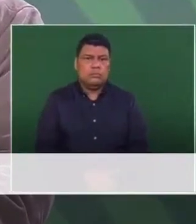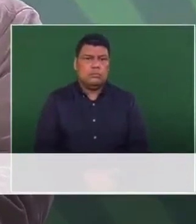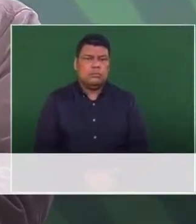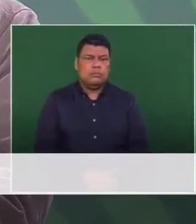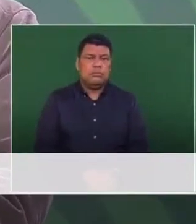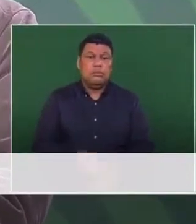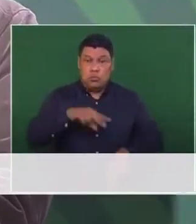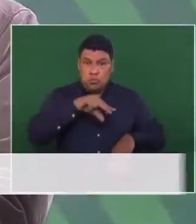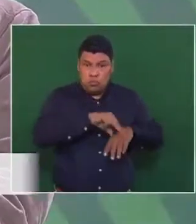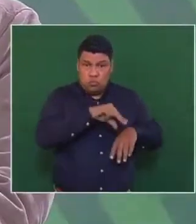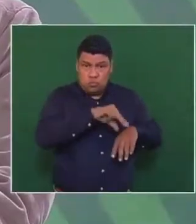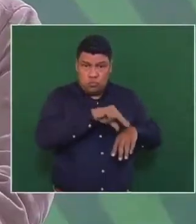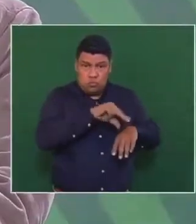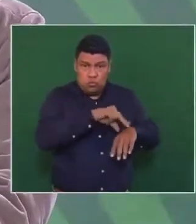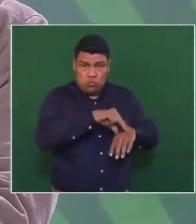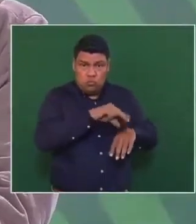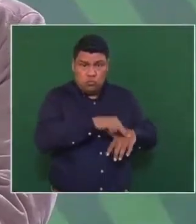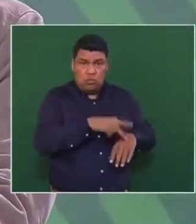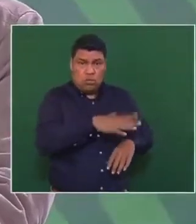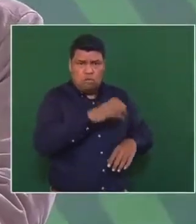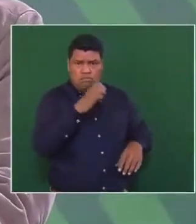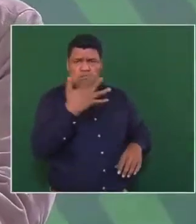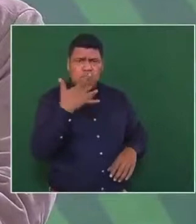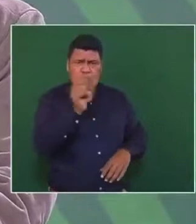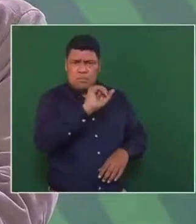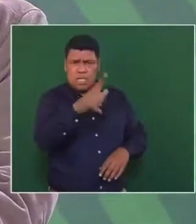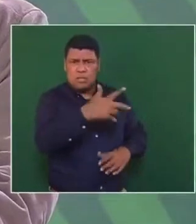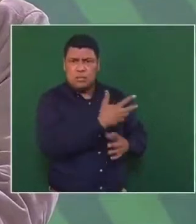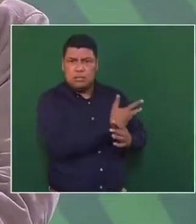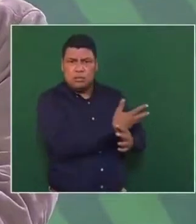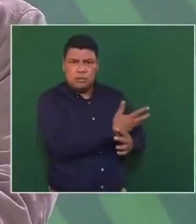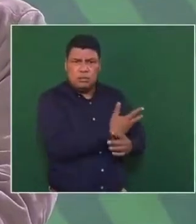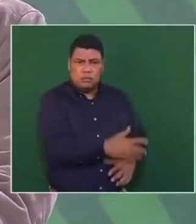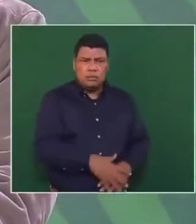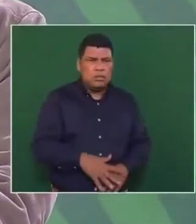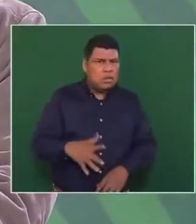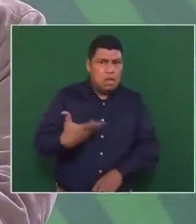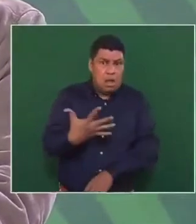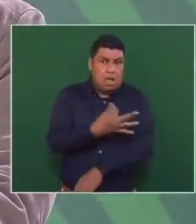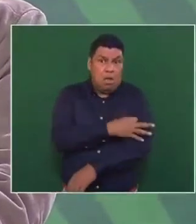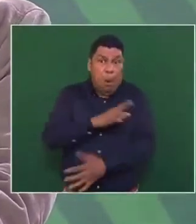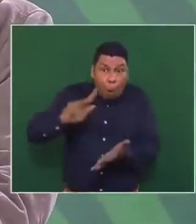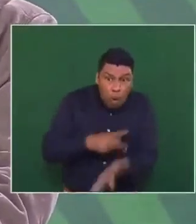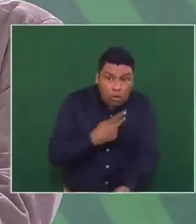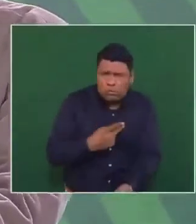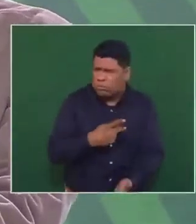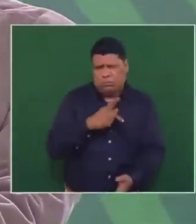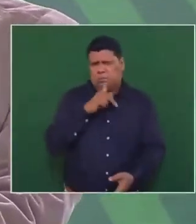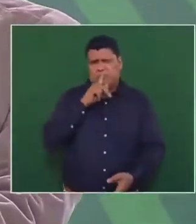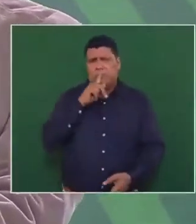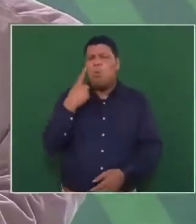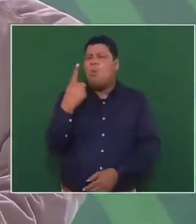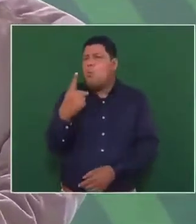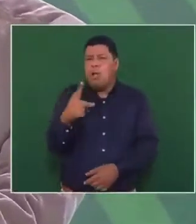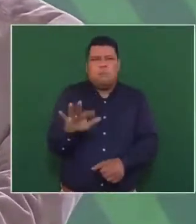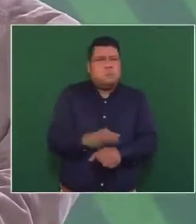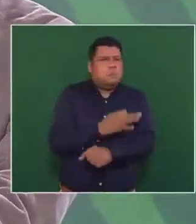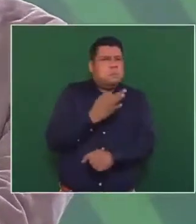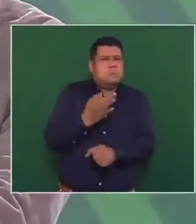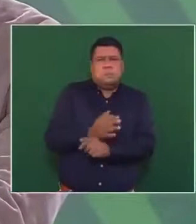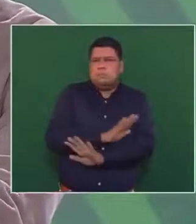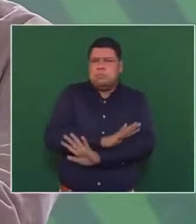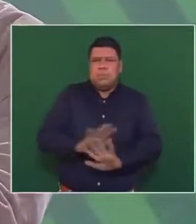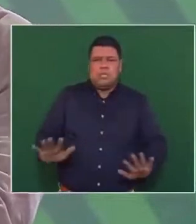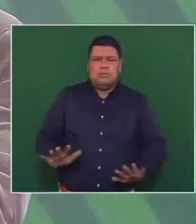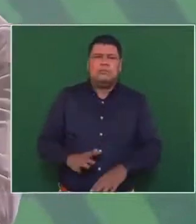los médicos, los especialistas, hablan que es suficiente. Sí, la Organización